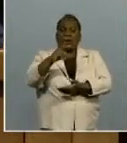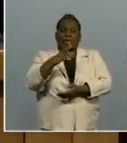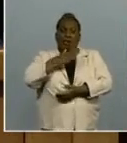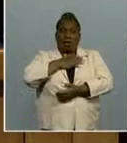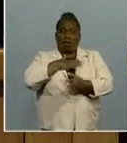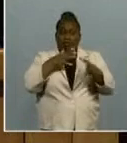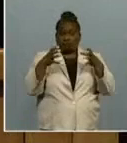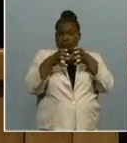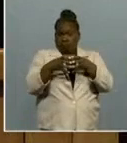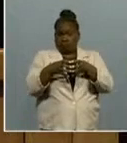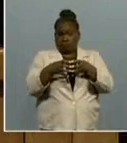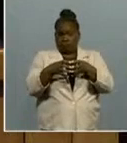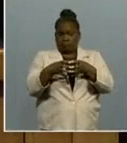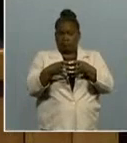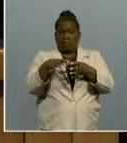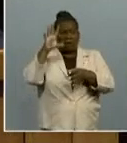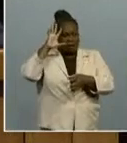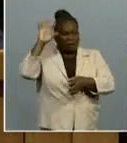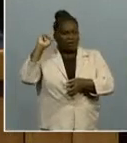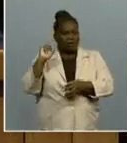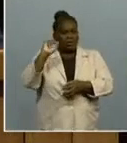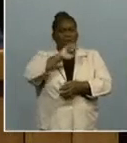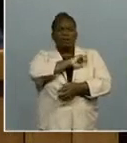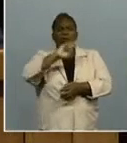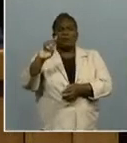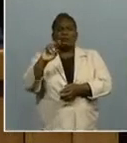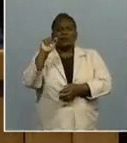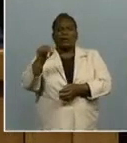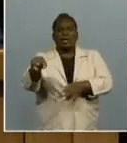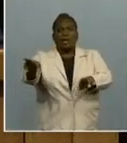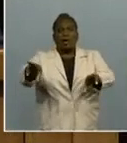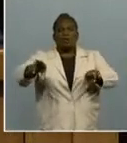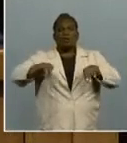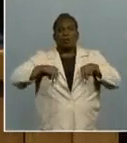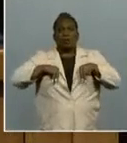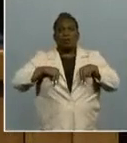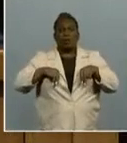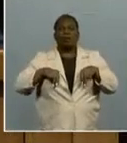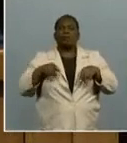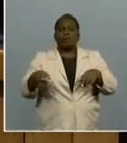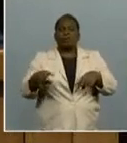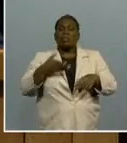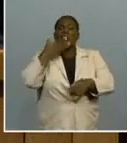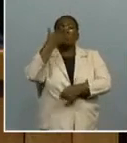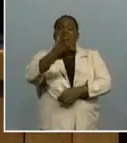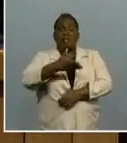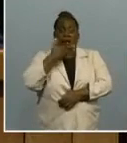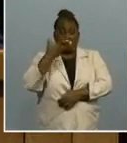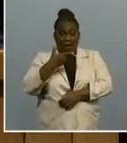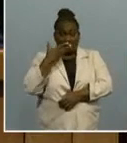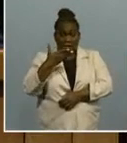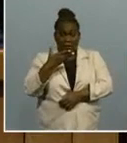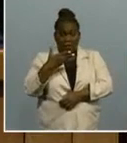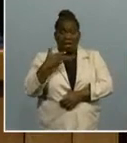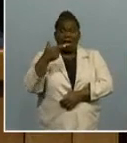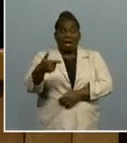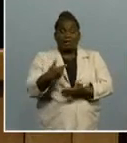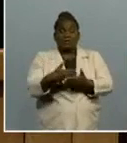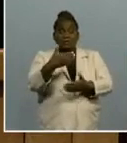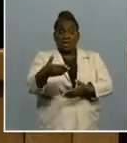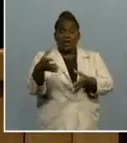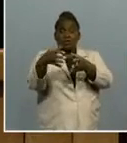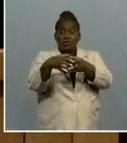generación entiende la responsabilidad que asume al aceptar este reto y declara ante la generación histórica